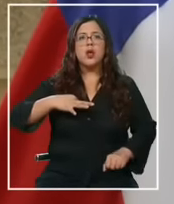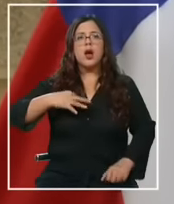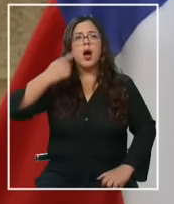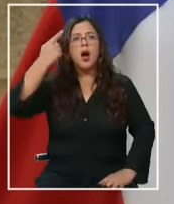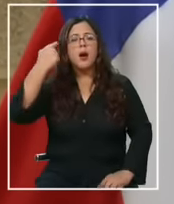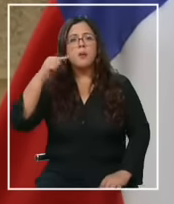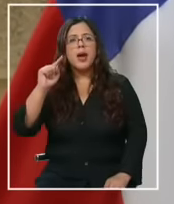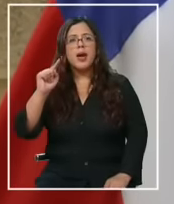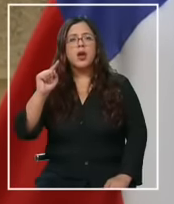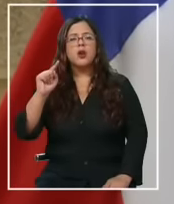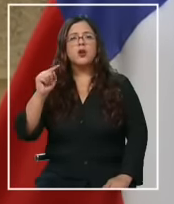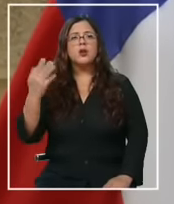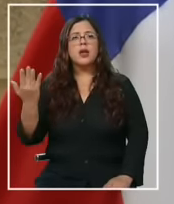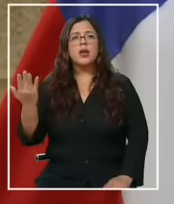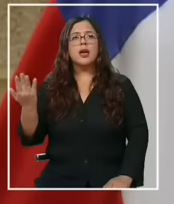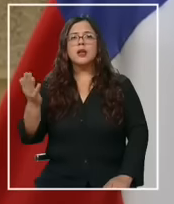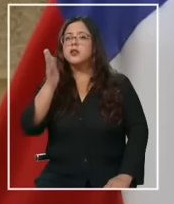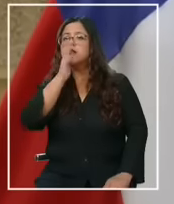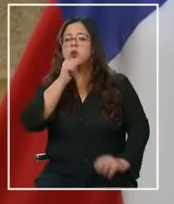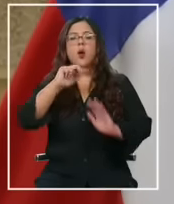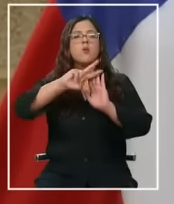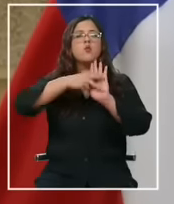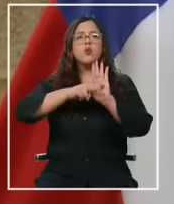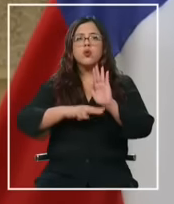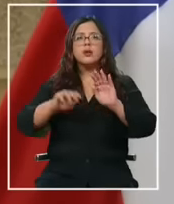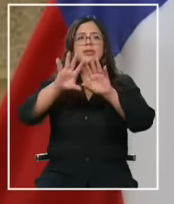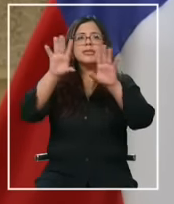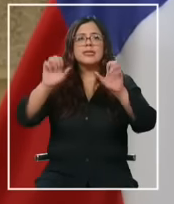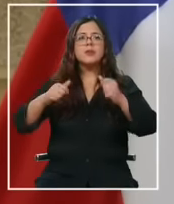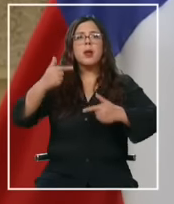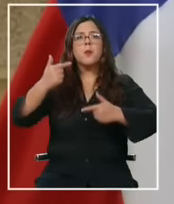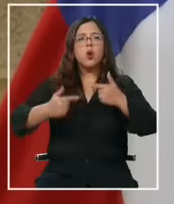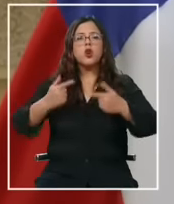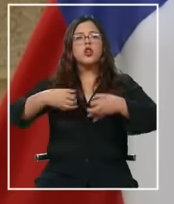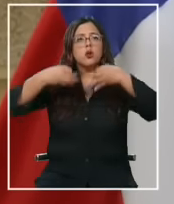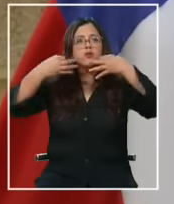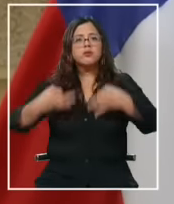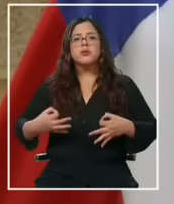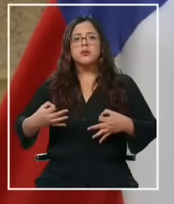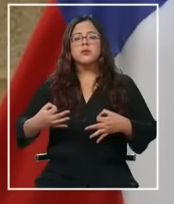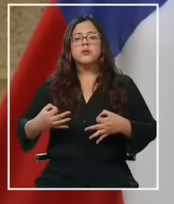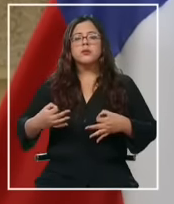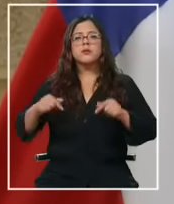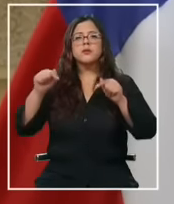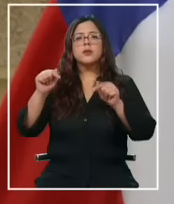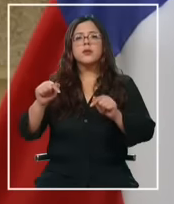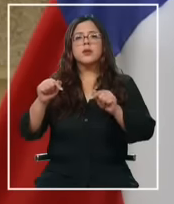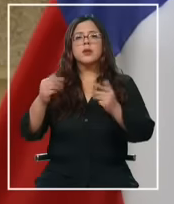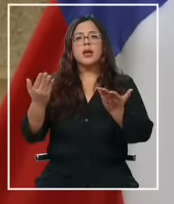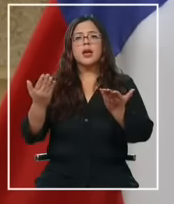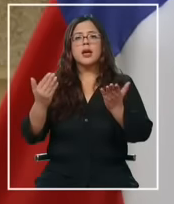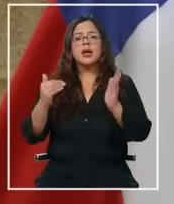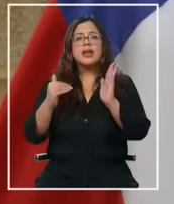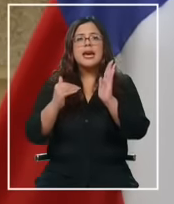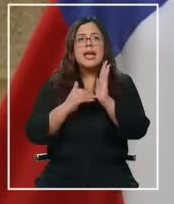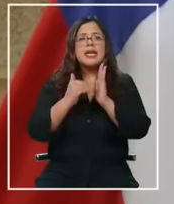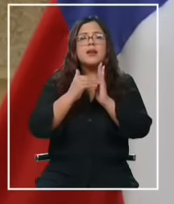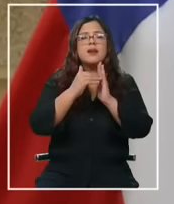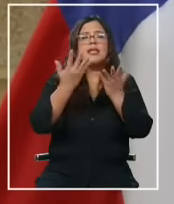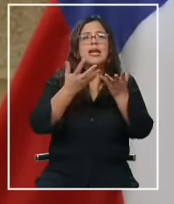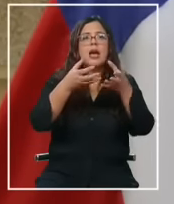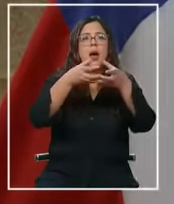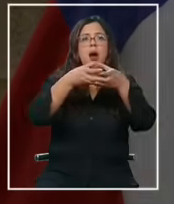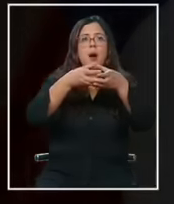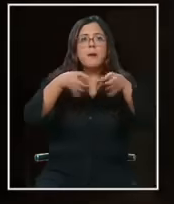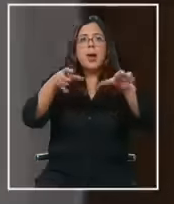pero si no modificamos el sistema político a fondo, el nivel de segmentación va